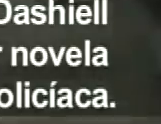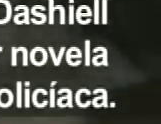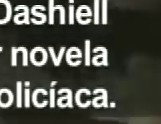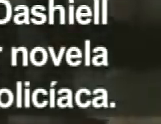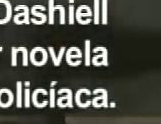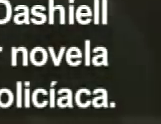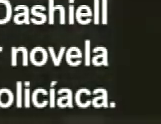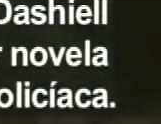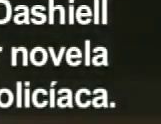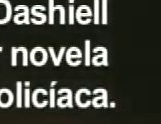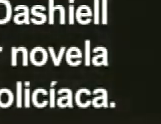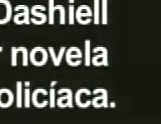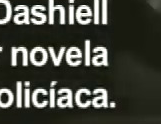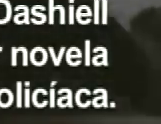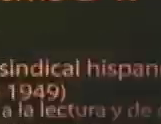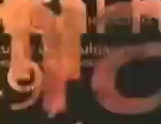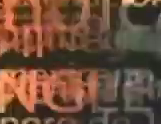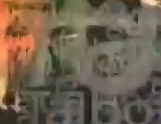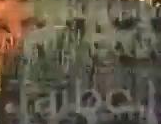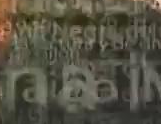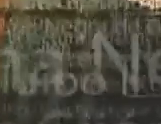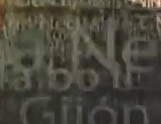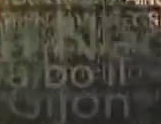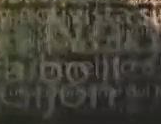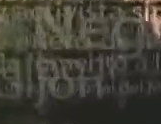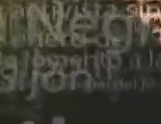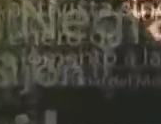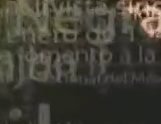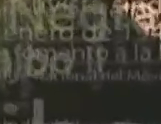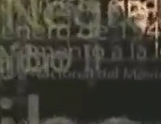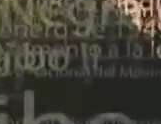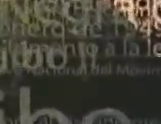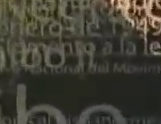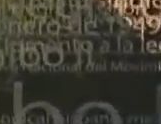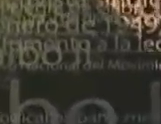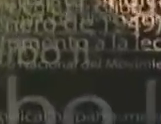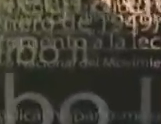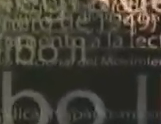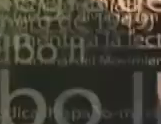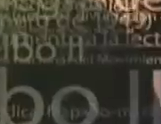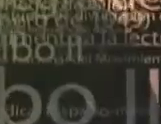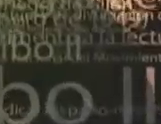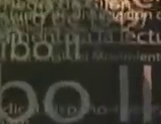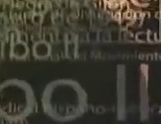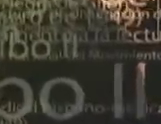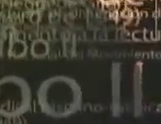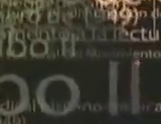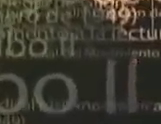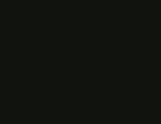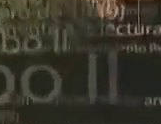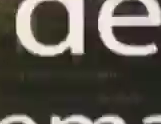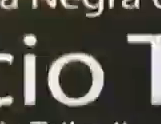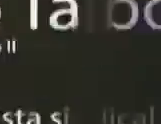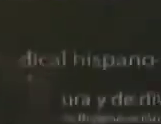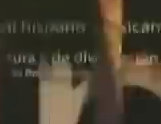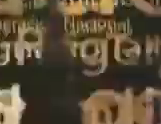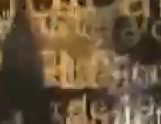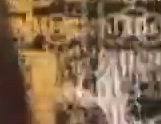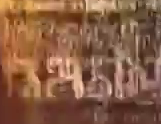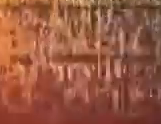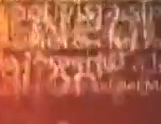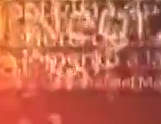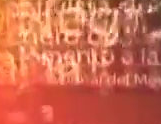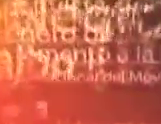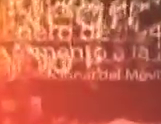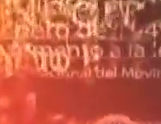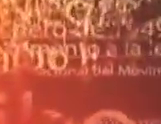no habrá ya sol, para ti ya no habrá ya noche, para ti no habrá ya muerte, para ti no habrá dolor, para ti no habrá ya